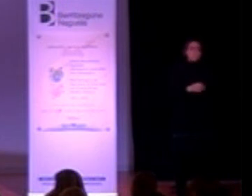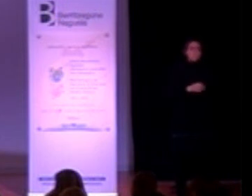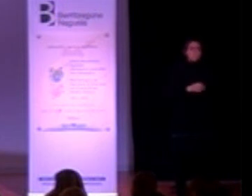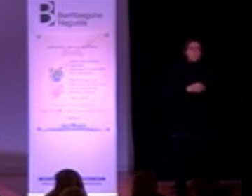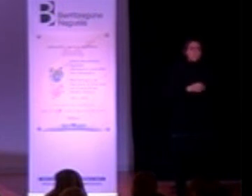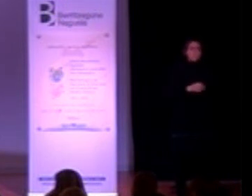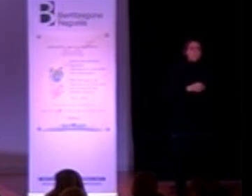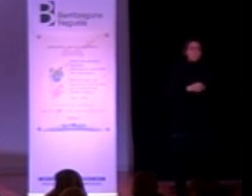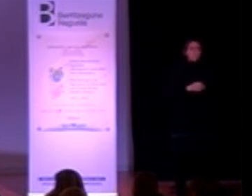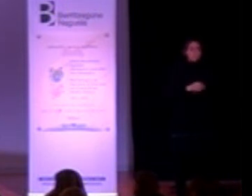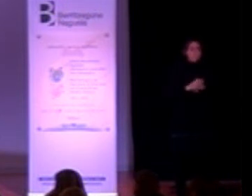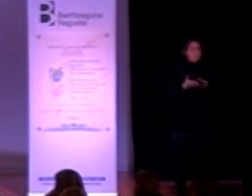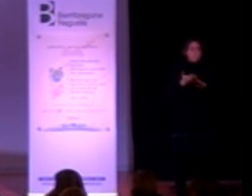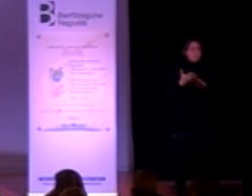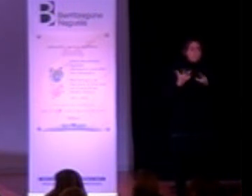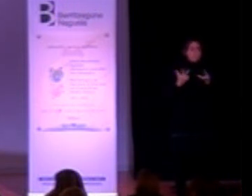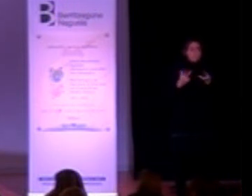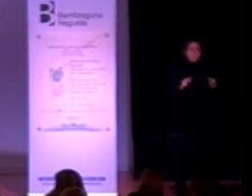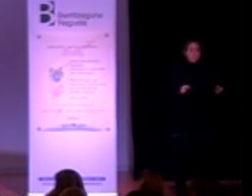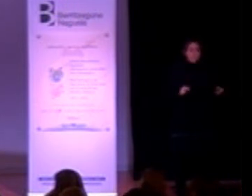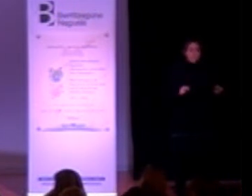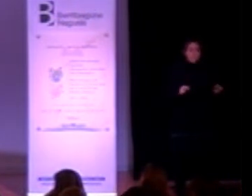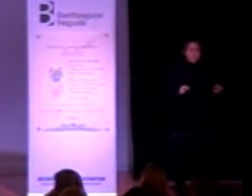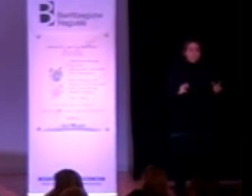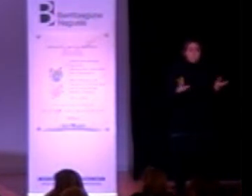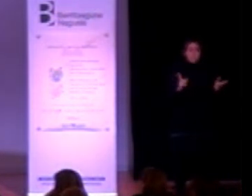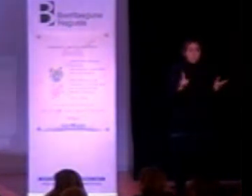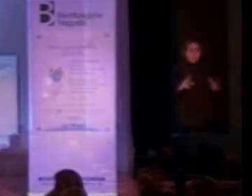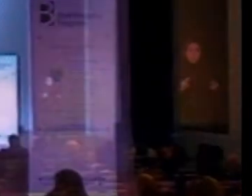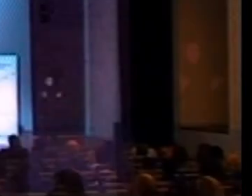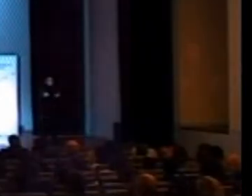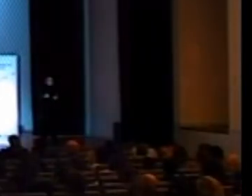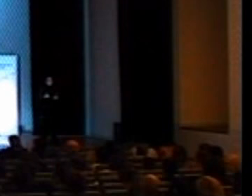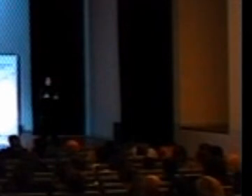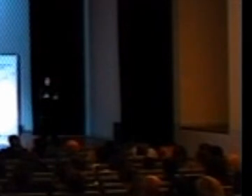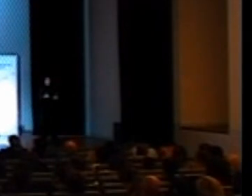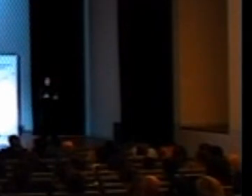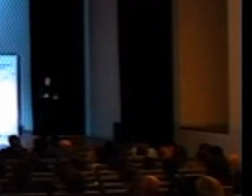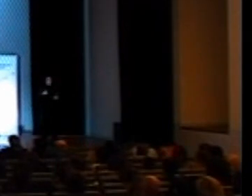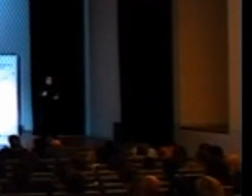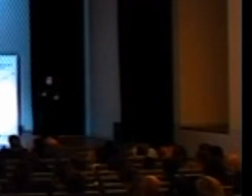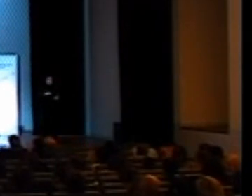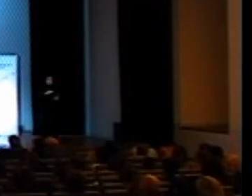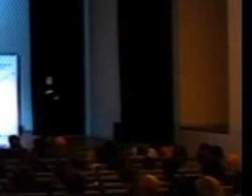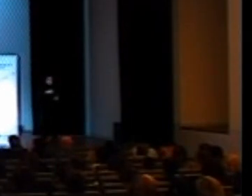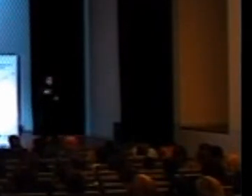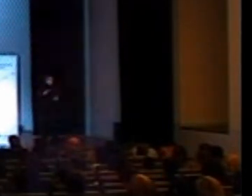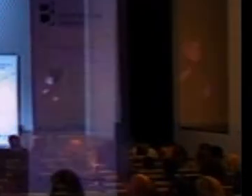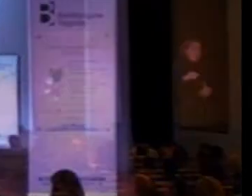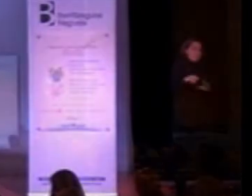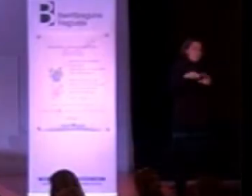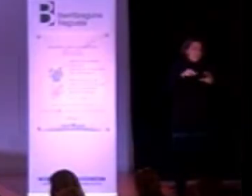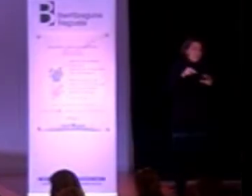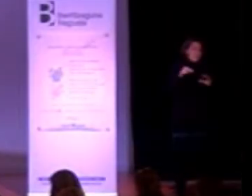con un pues no terminó quería terminar con un